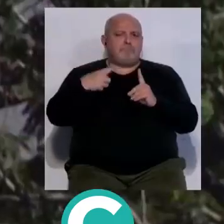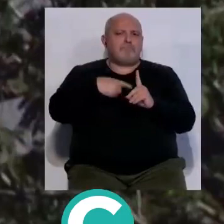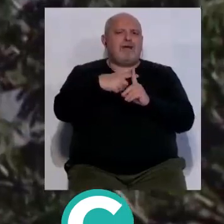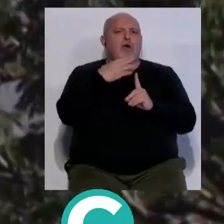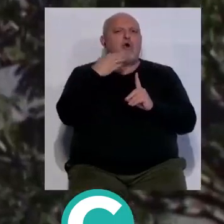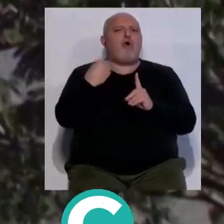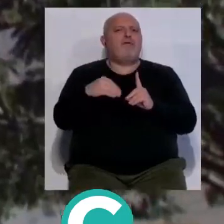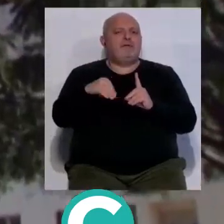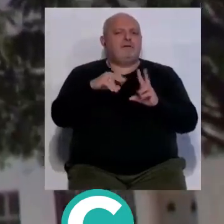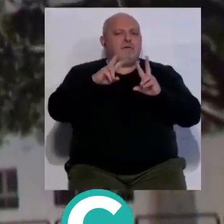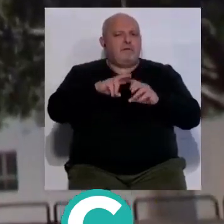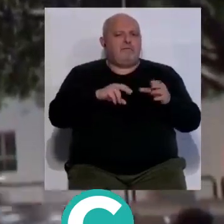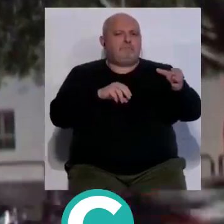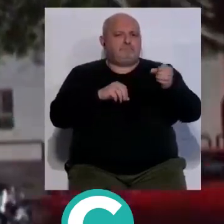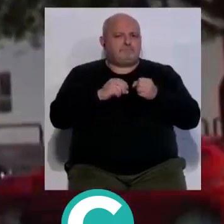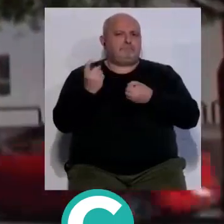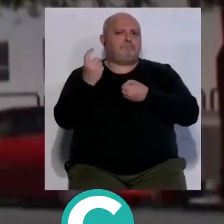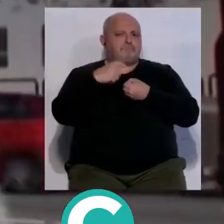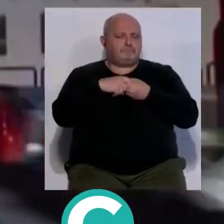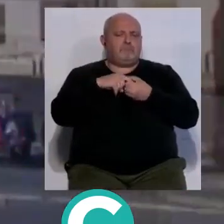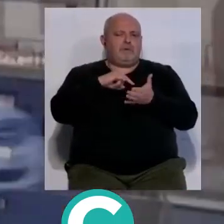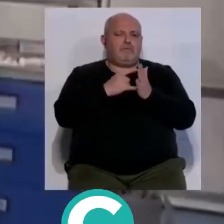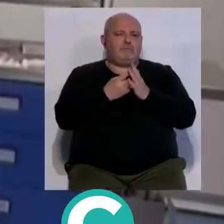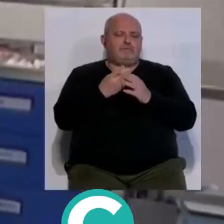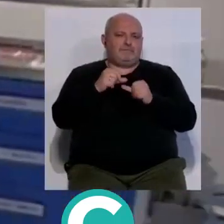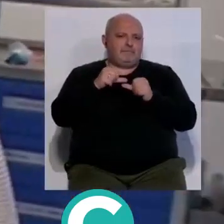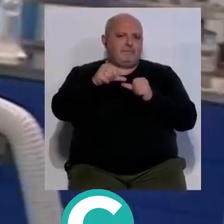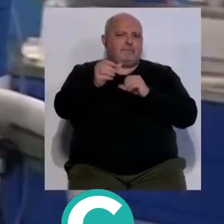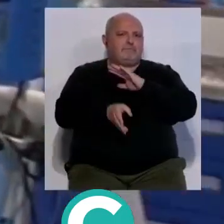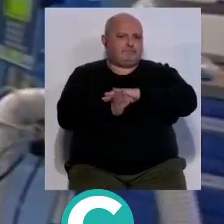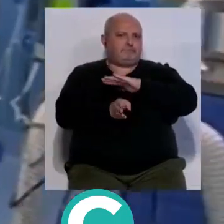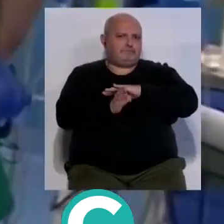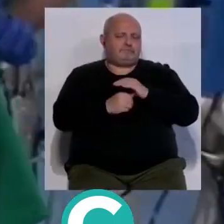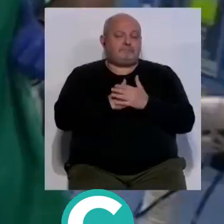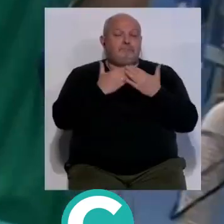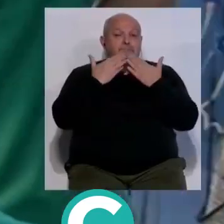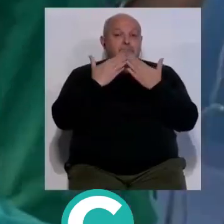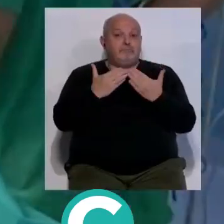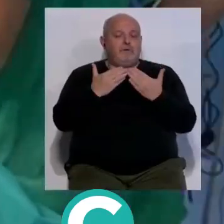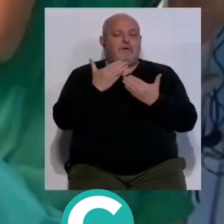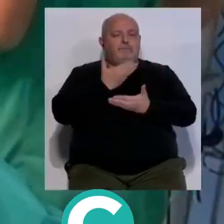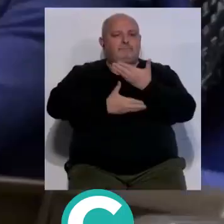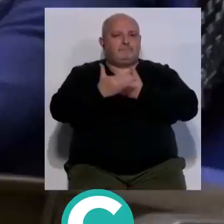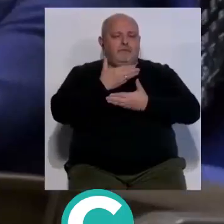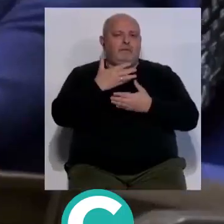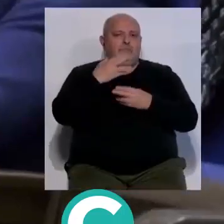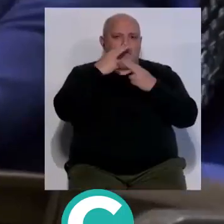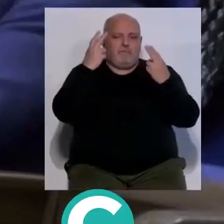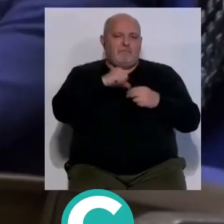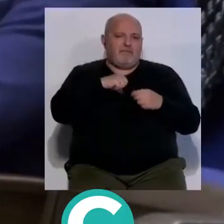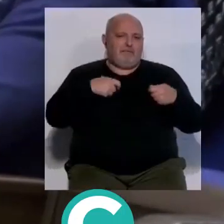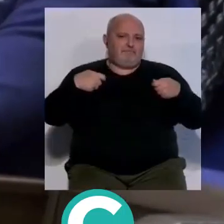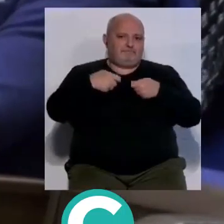jóvenes investigadores en un proyecto que nace con vocación de continuidad, gracias a la colaboración